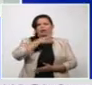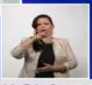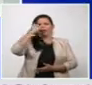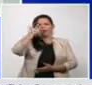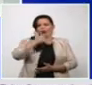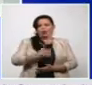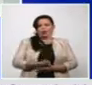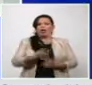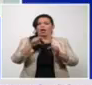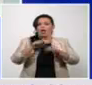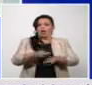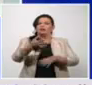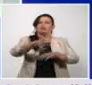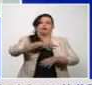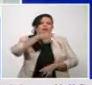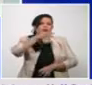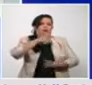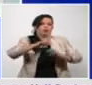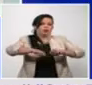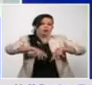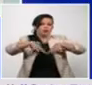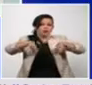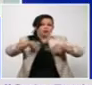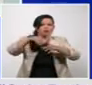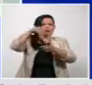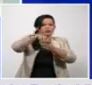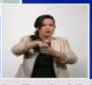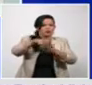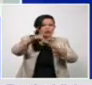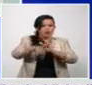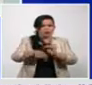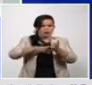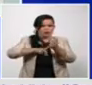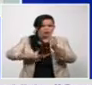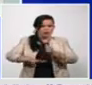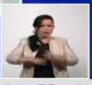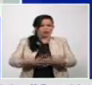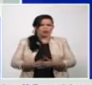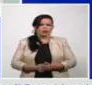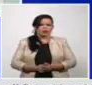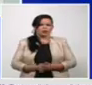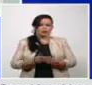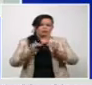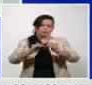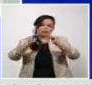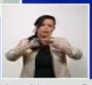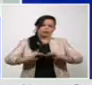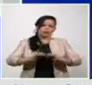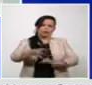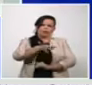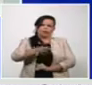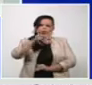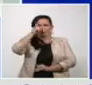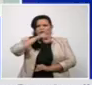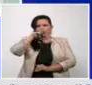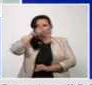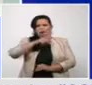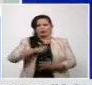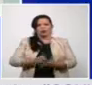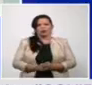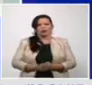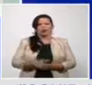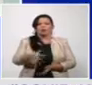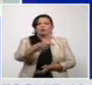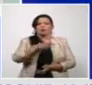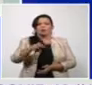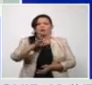se trabaja en este territorio. Después Cerro, Cotorro, el municipio de Santiago de